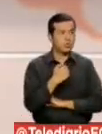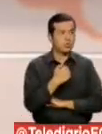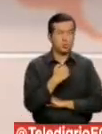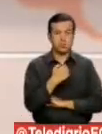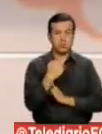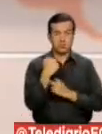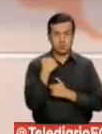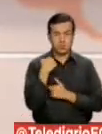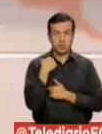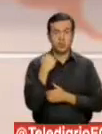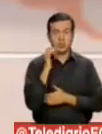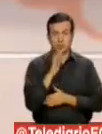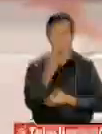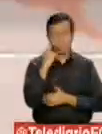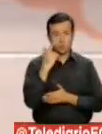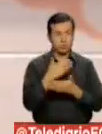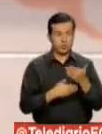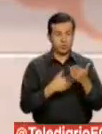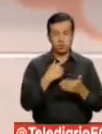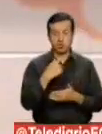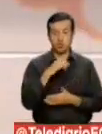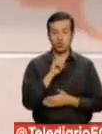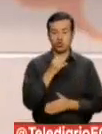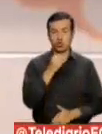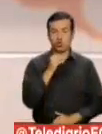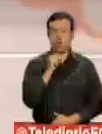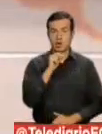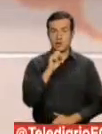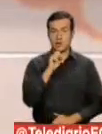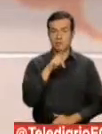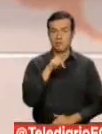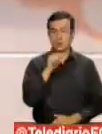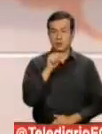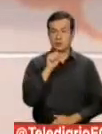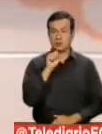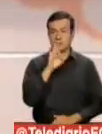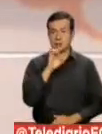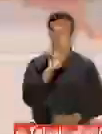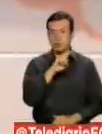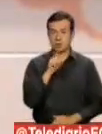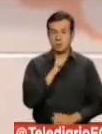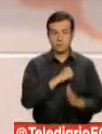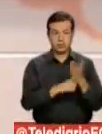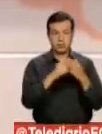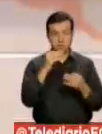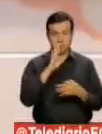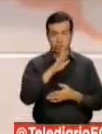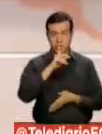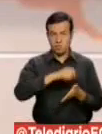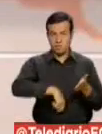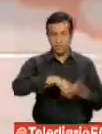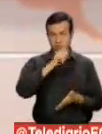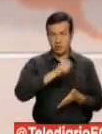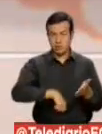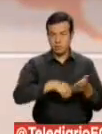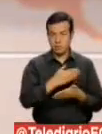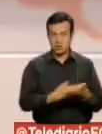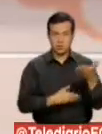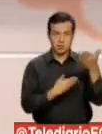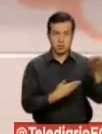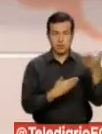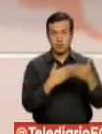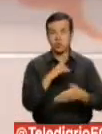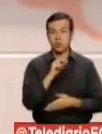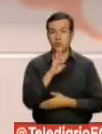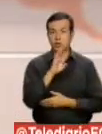confidencialidad, porque cuando la doctora Johanna Pesantes fue ministra de Justicia, ella es la que justamente firme este contrato con el perito